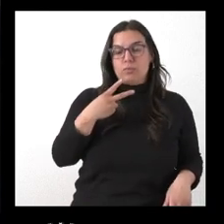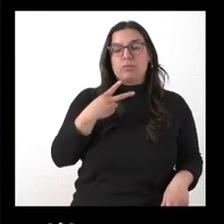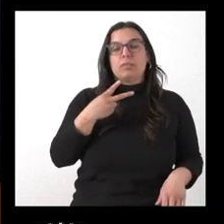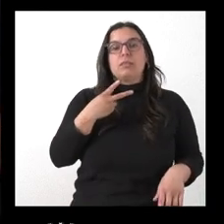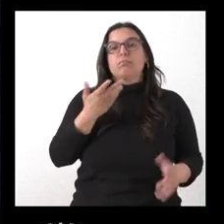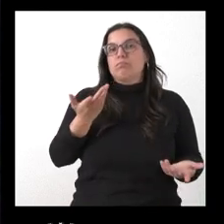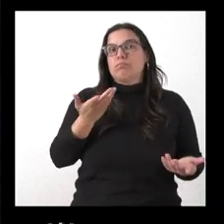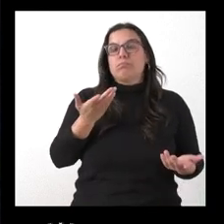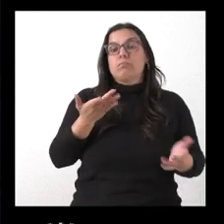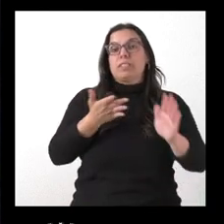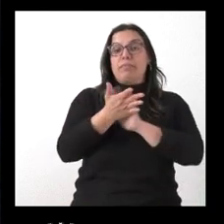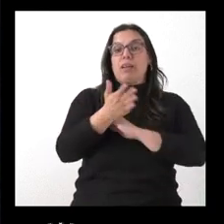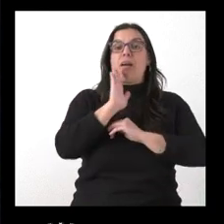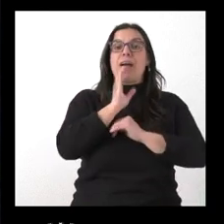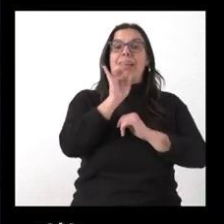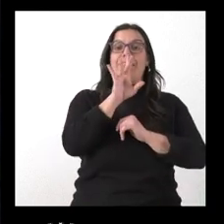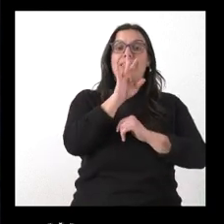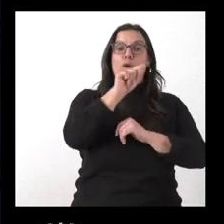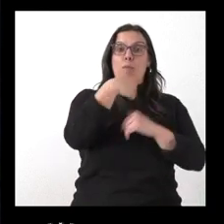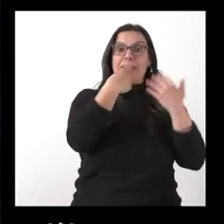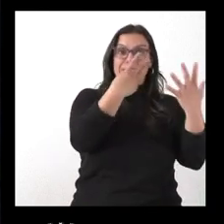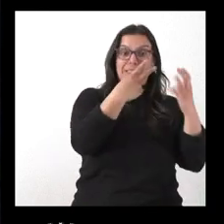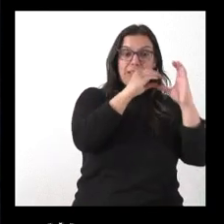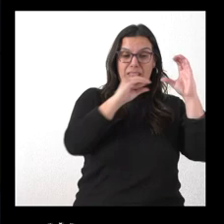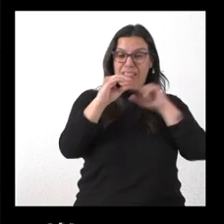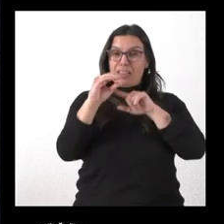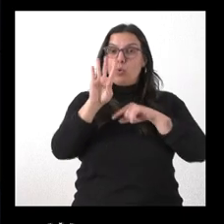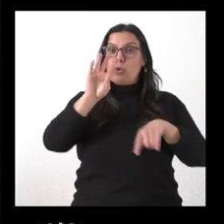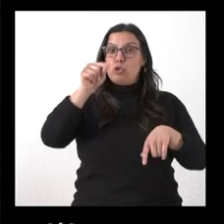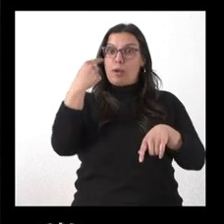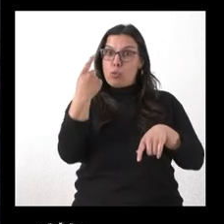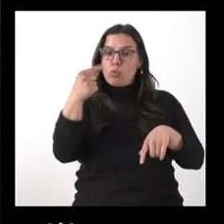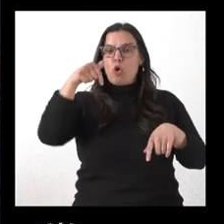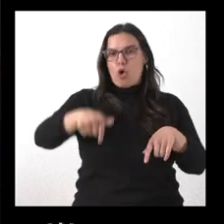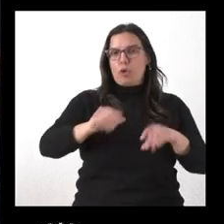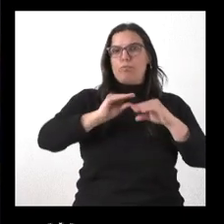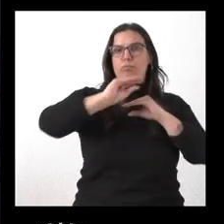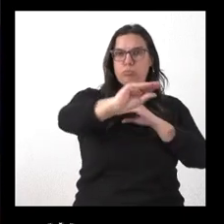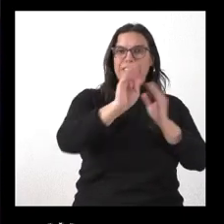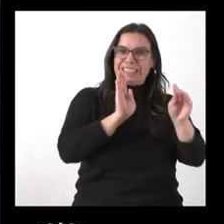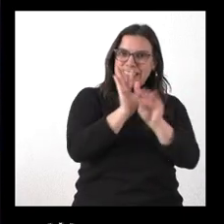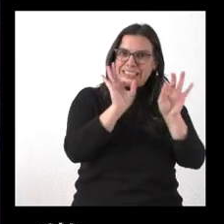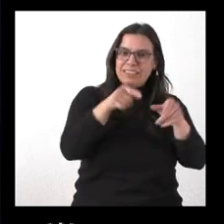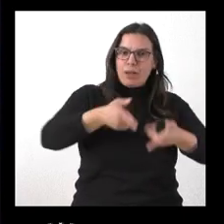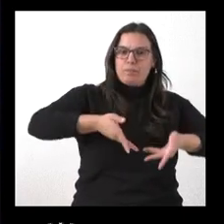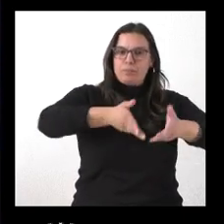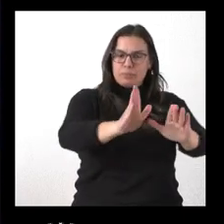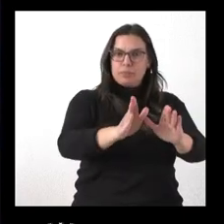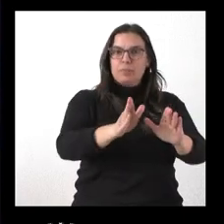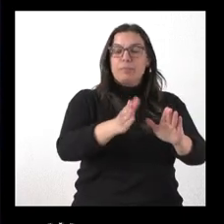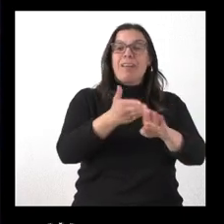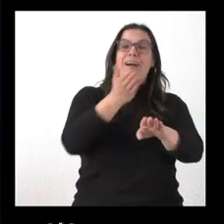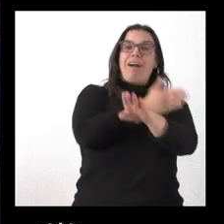hablando que de esos 15,74,1 gastamos en el día de hoy en este trayecto que se une a